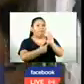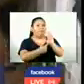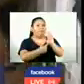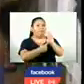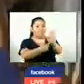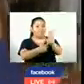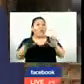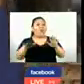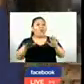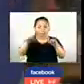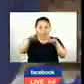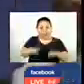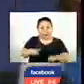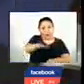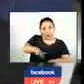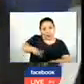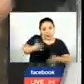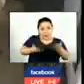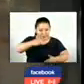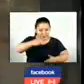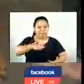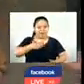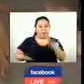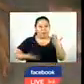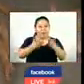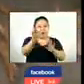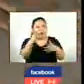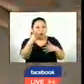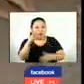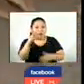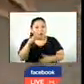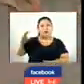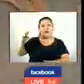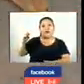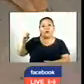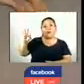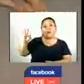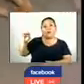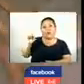los perritos en este mercado en mi local se vienen a refugiar él es Kofi